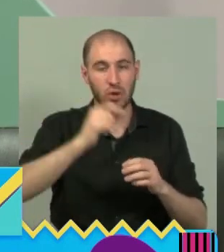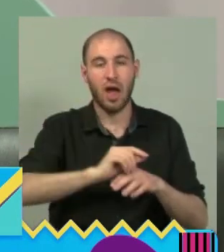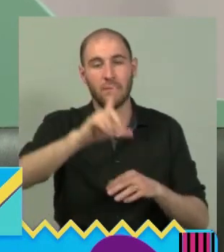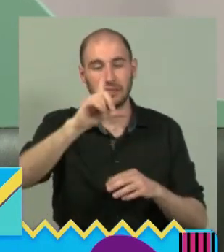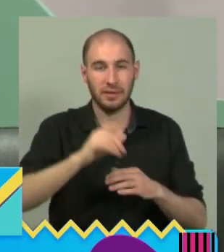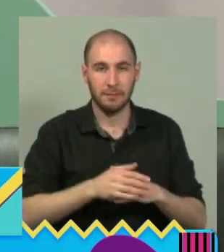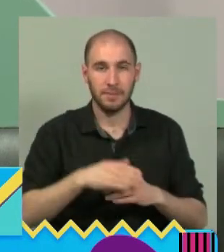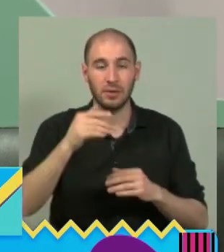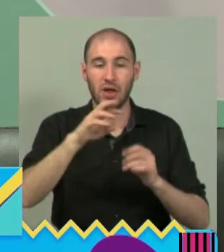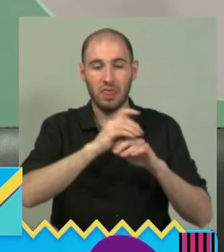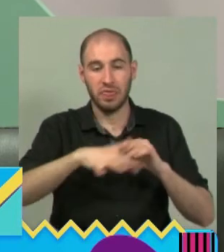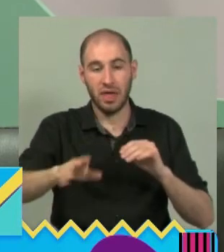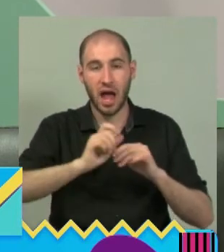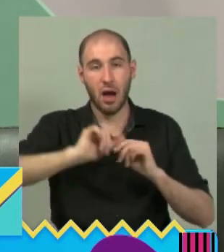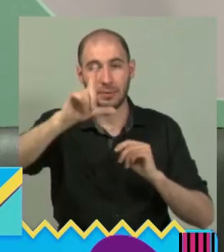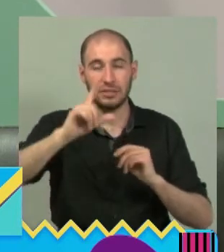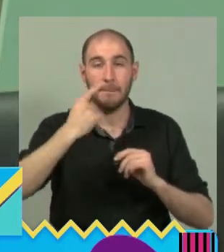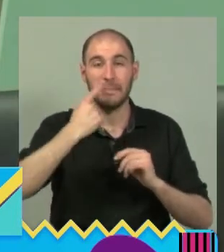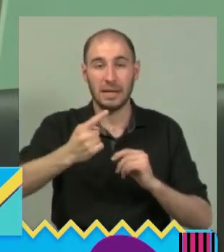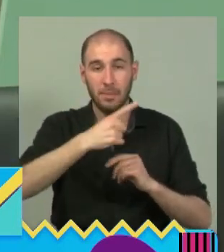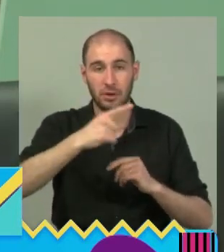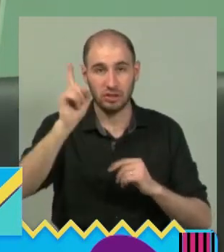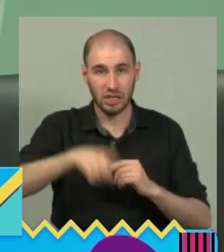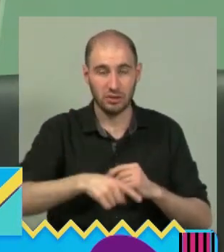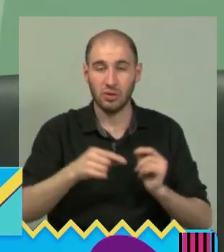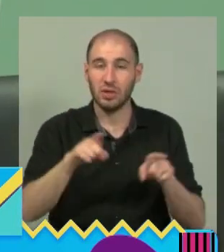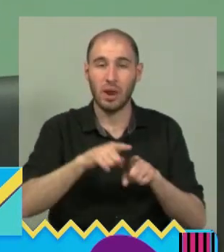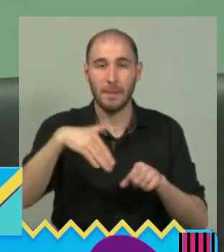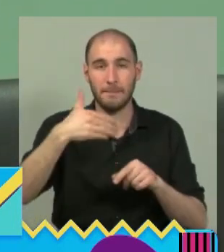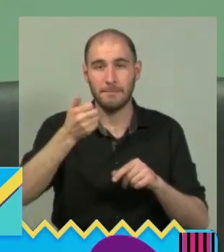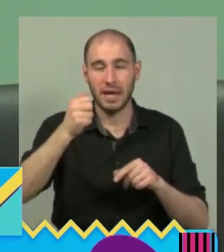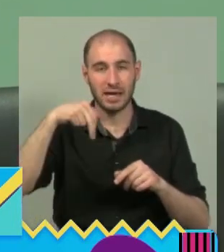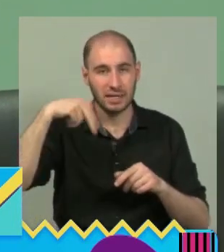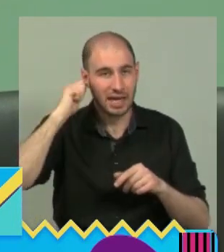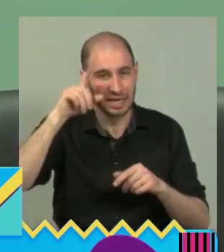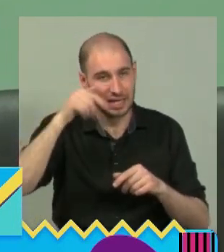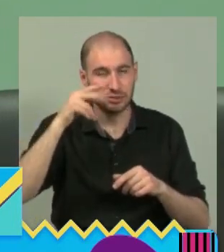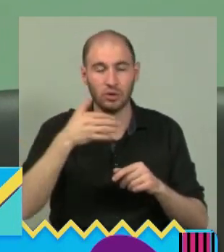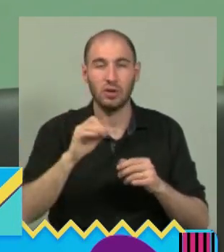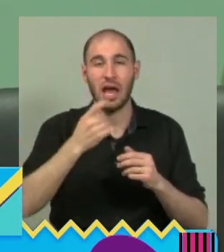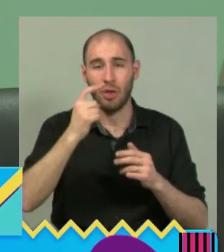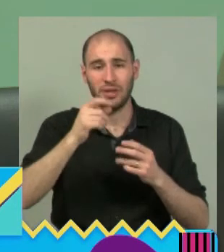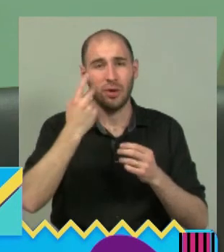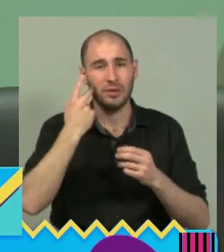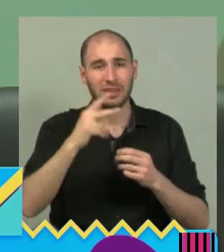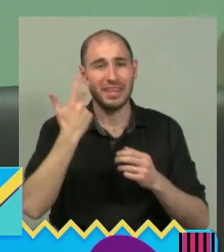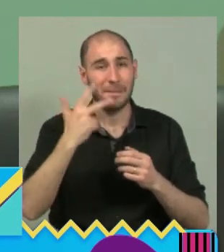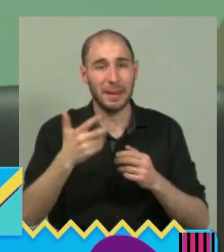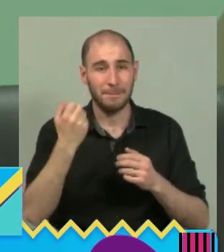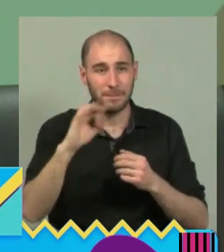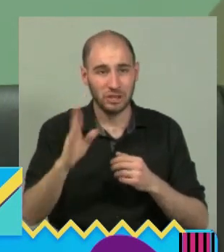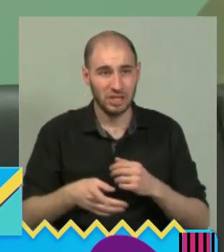la época de los derrames se incrementó en un 1000%, igual que el manganeso, y el aluminio se incrementó en un 3000%. O sea,